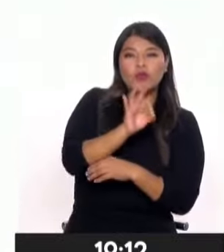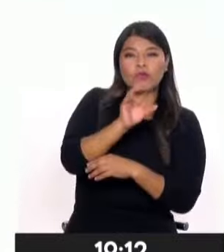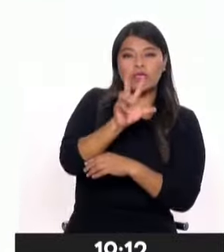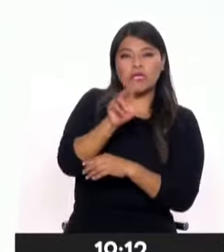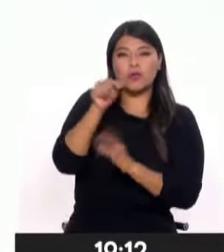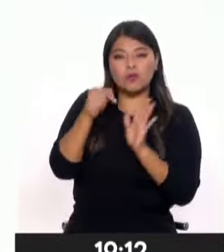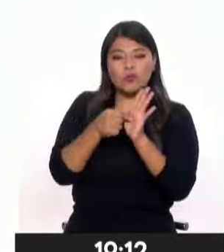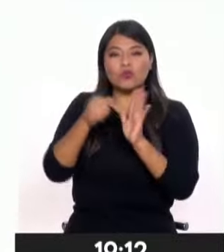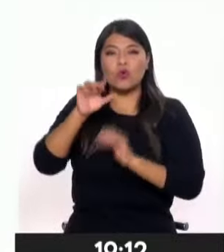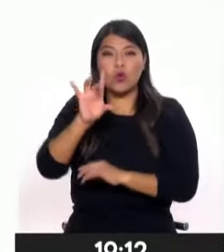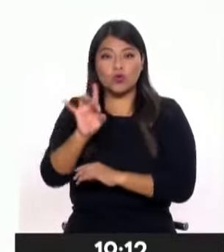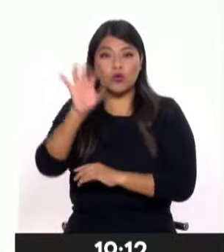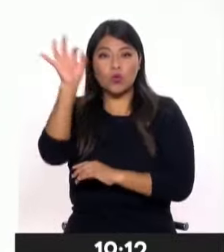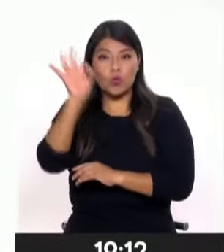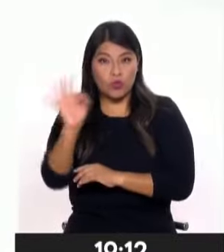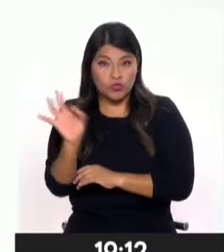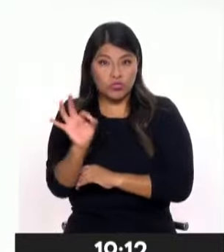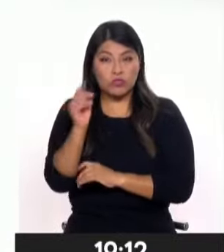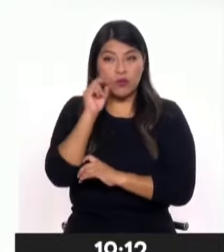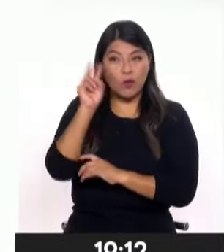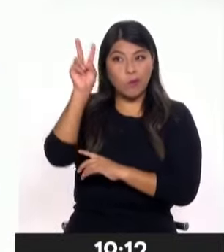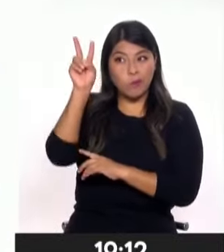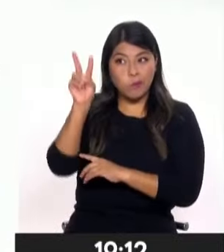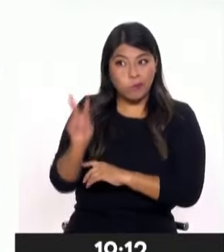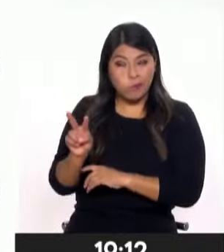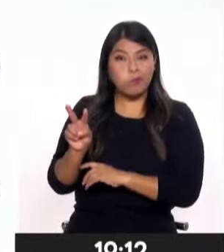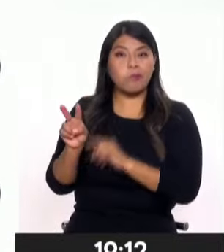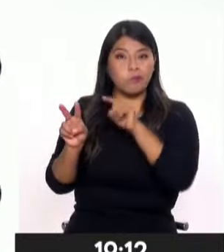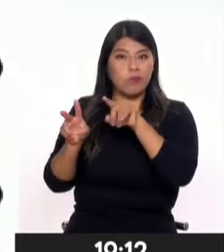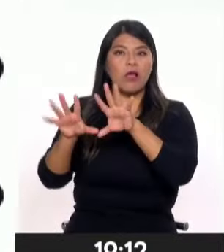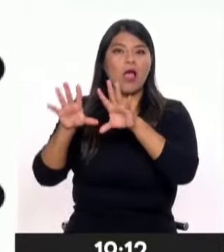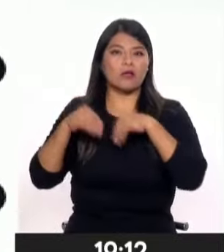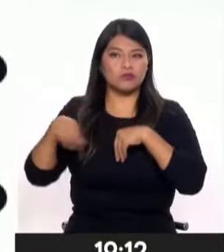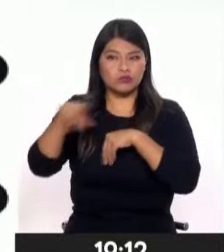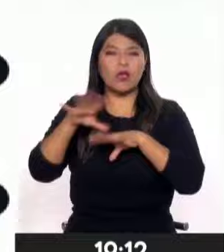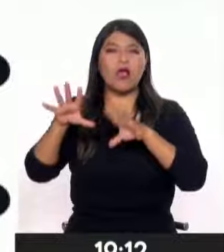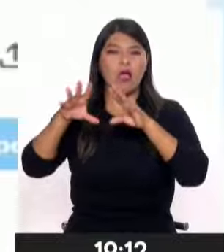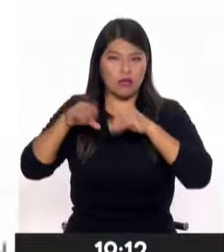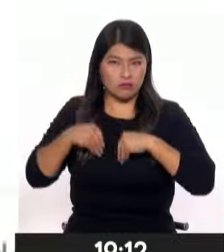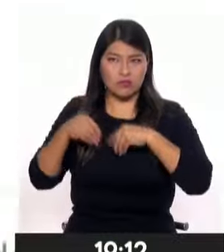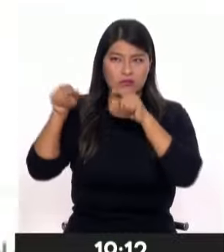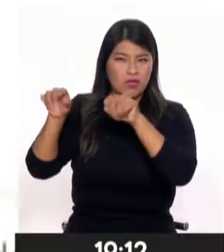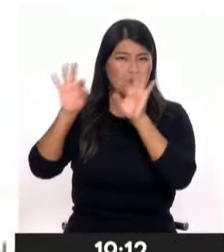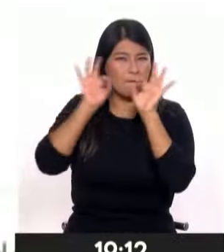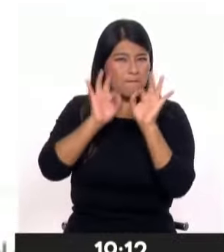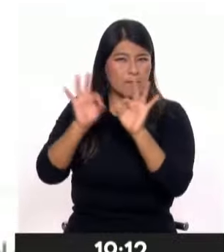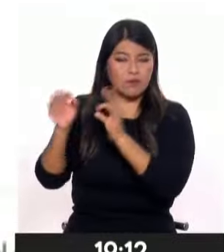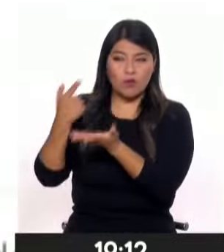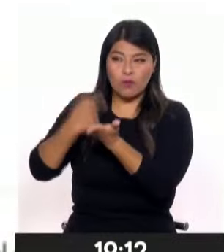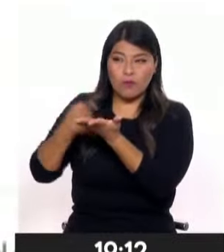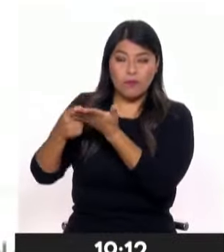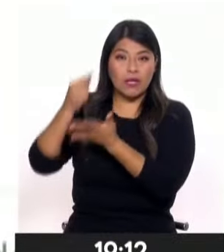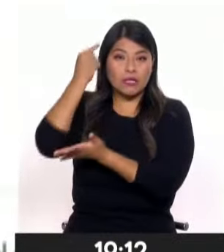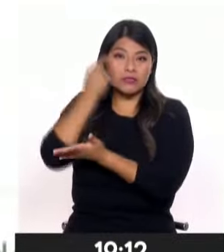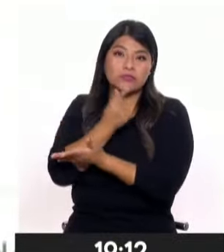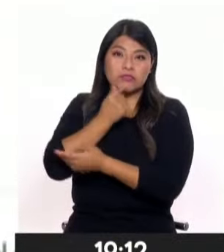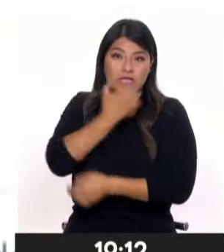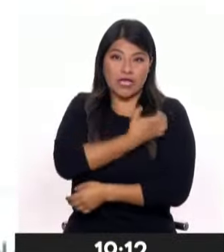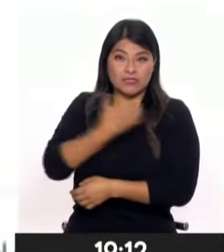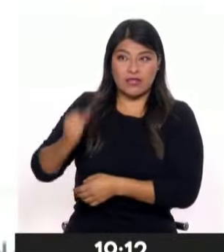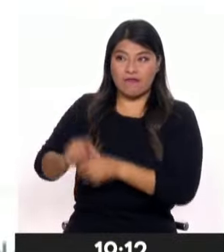93.8% de respuestas está, escuche bien, a favor de implementar el plan Bukele en el Perú y